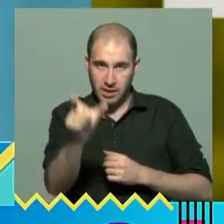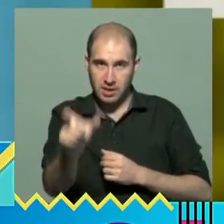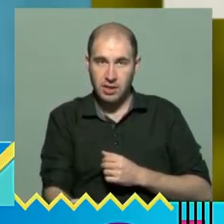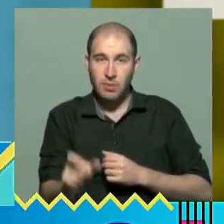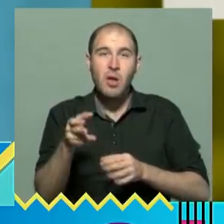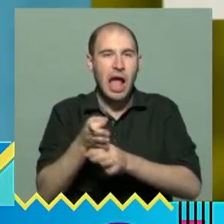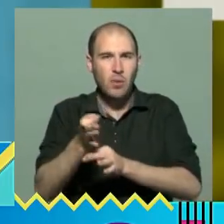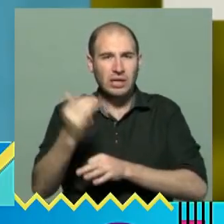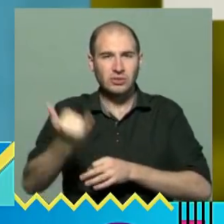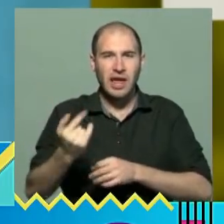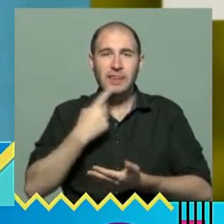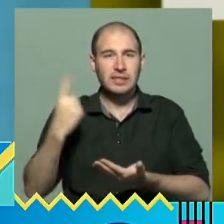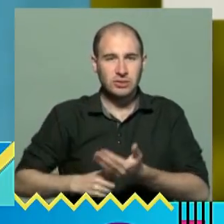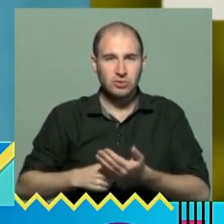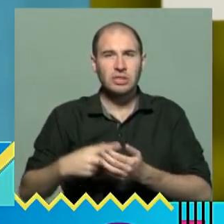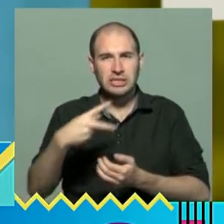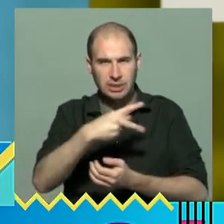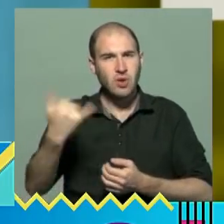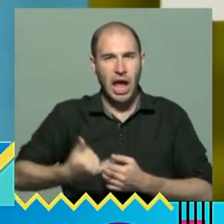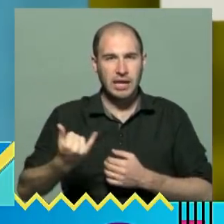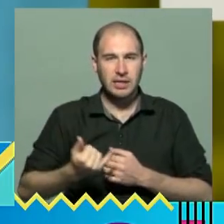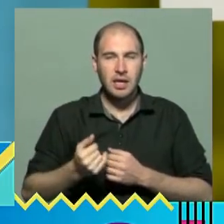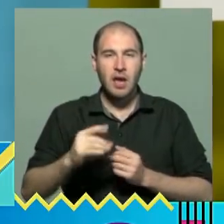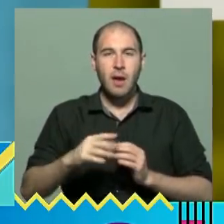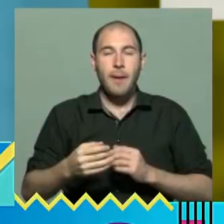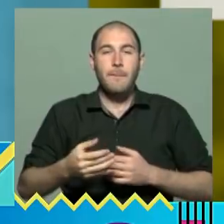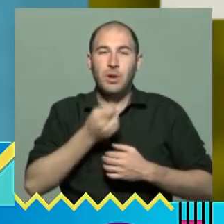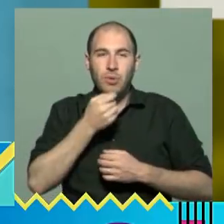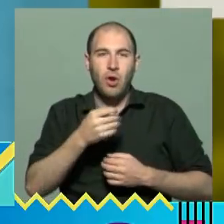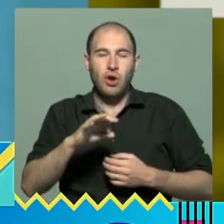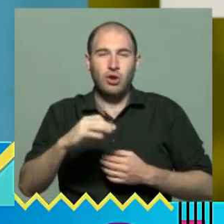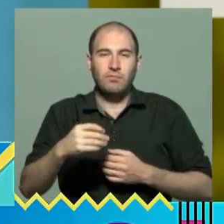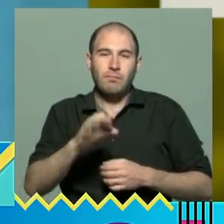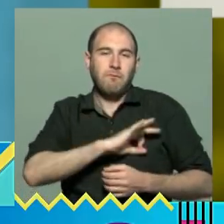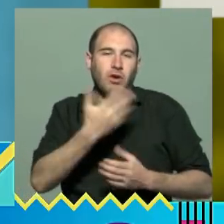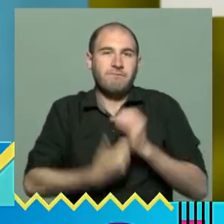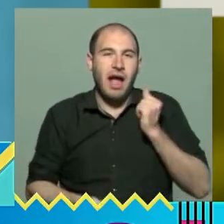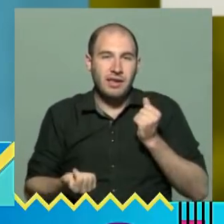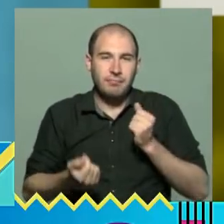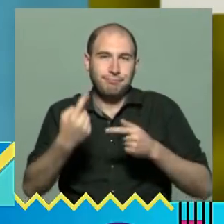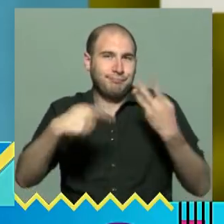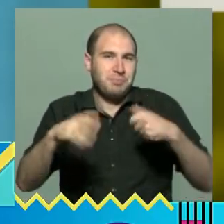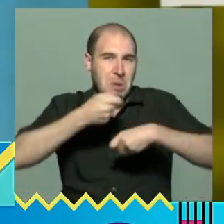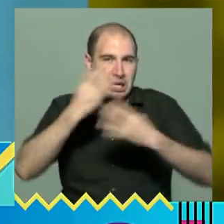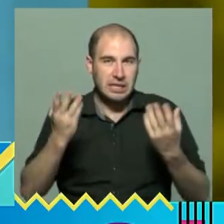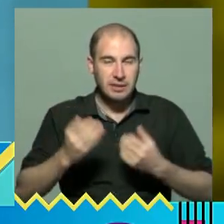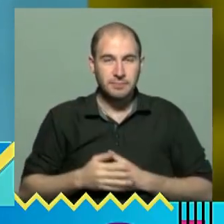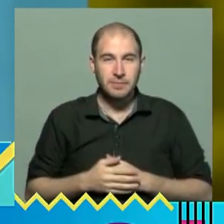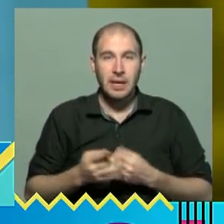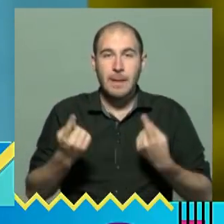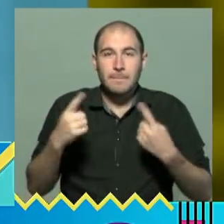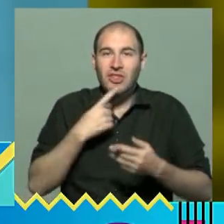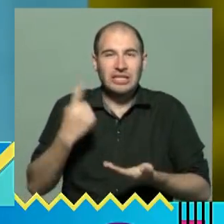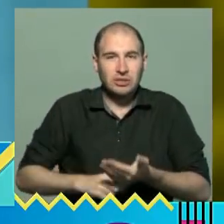recibido educación, que decide tener una relación sexual, el método anticonceptivo no funciona por X motivo, pero